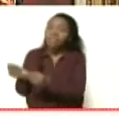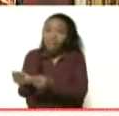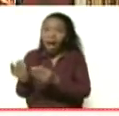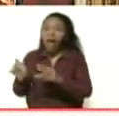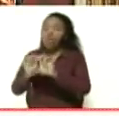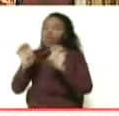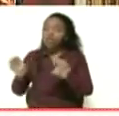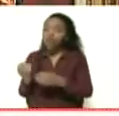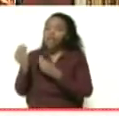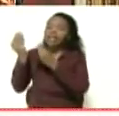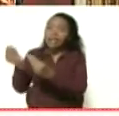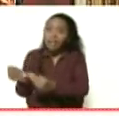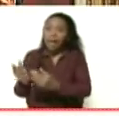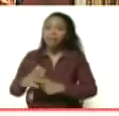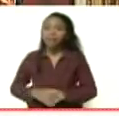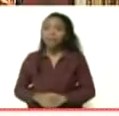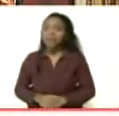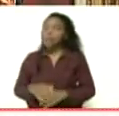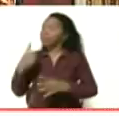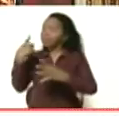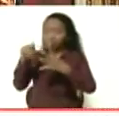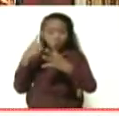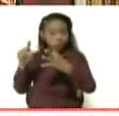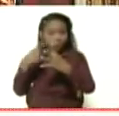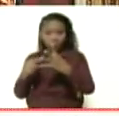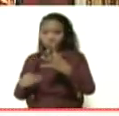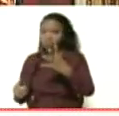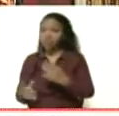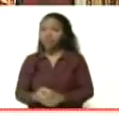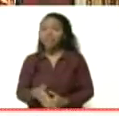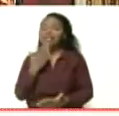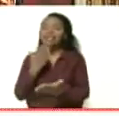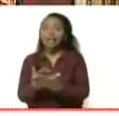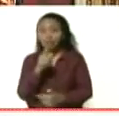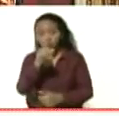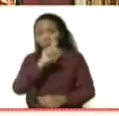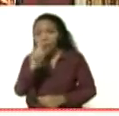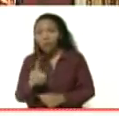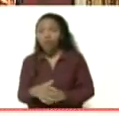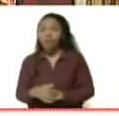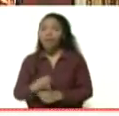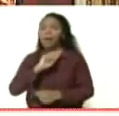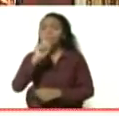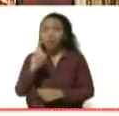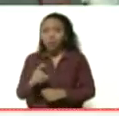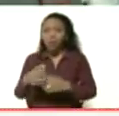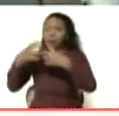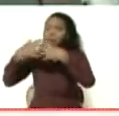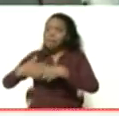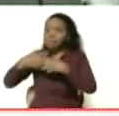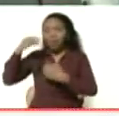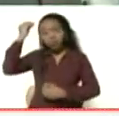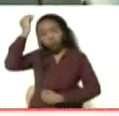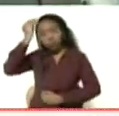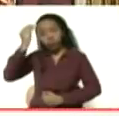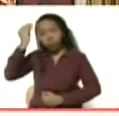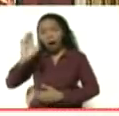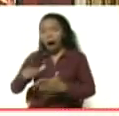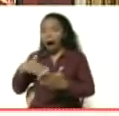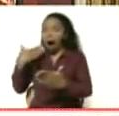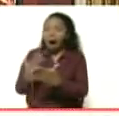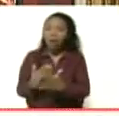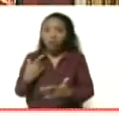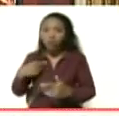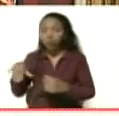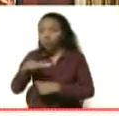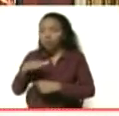que garantiza, etcétera, etcétera. Gracias por tu pregunta. Es una pregunta para la reflexión. ¿Hasta dónde nos